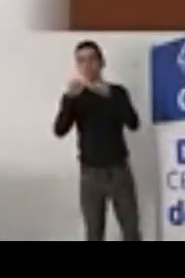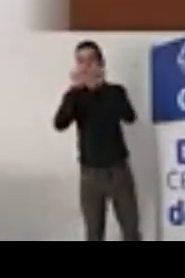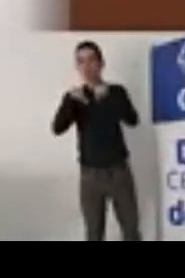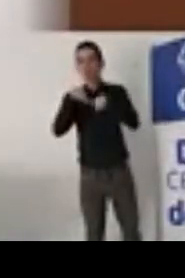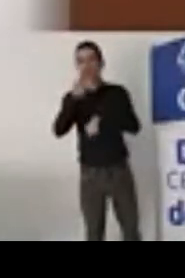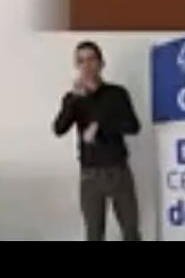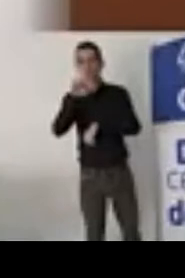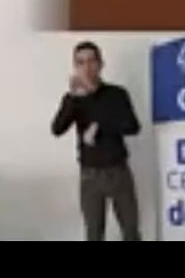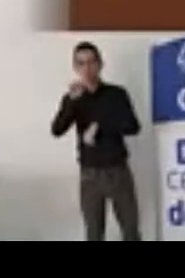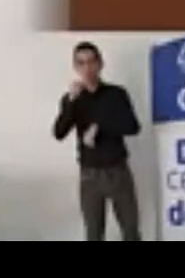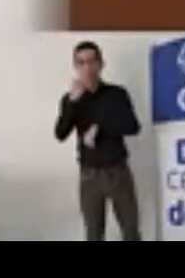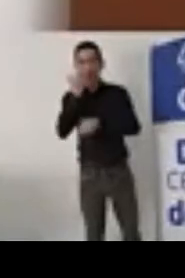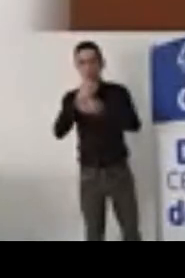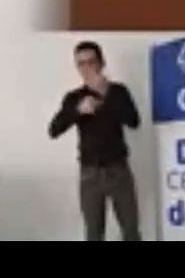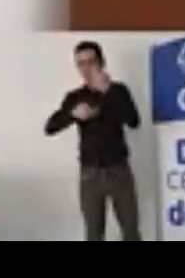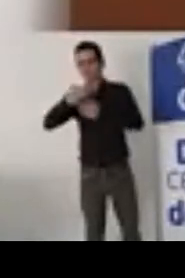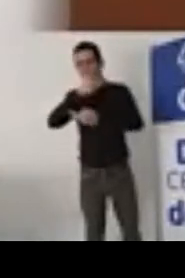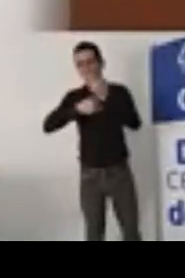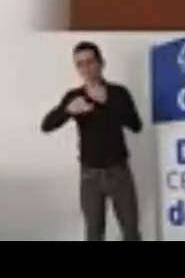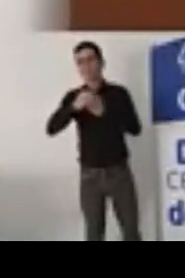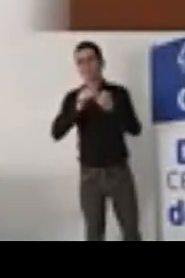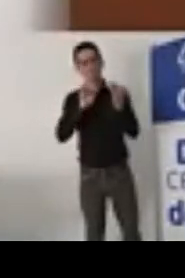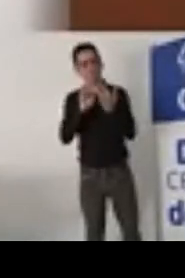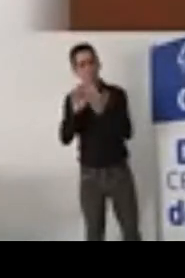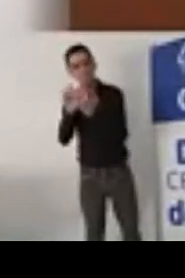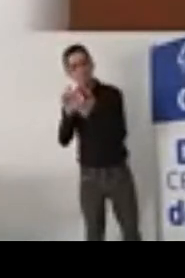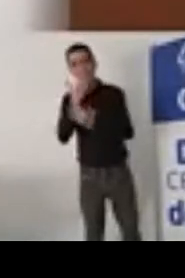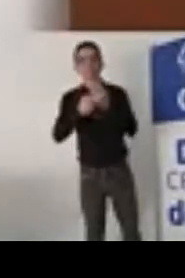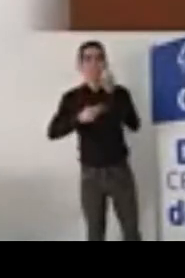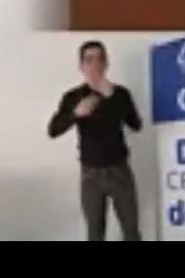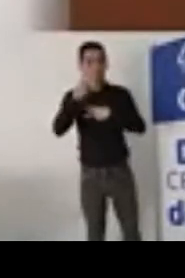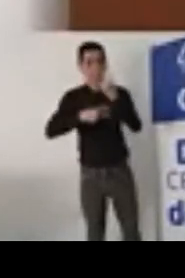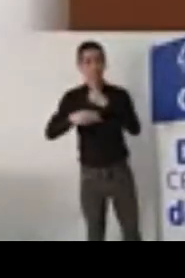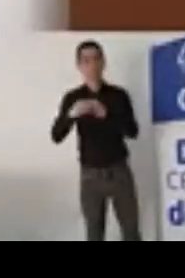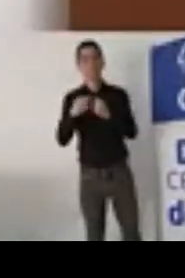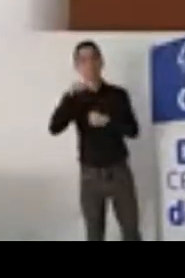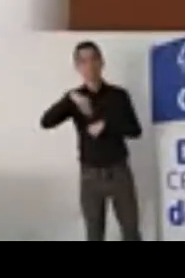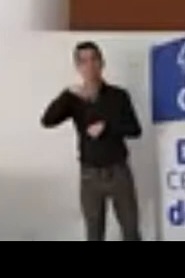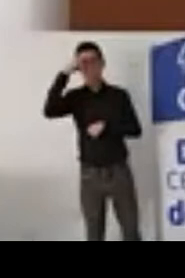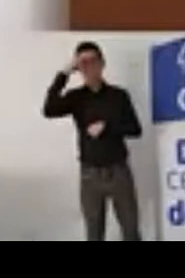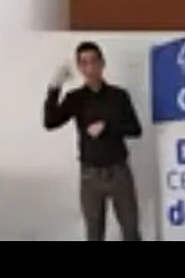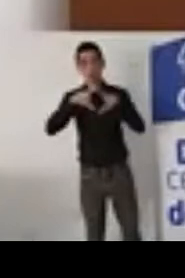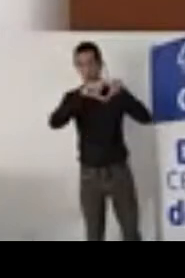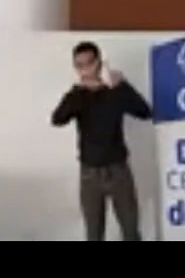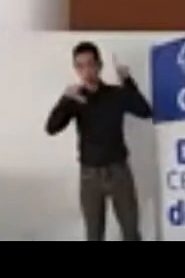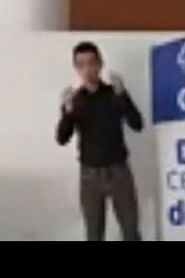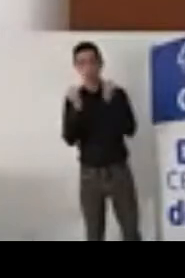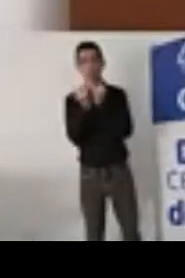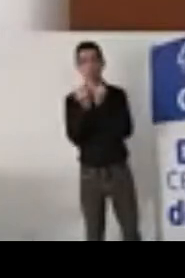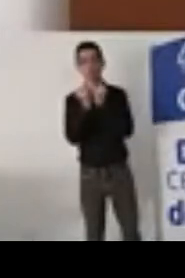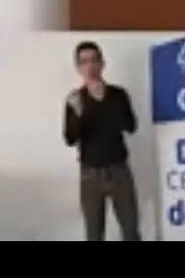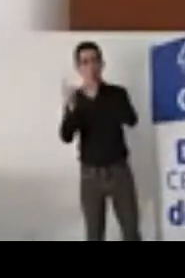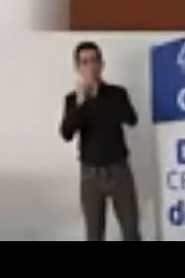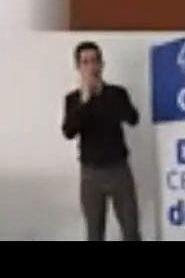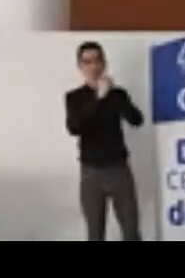acompañen el día de hoy, tanto en México como también en otros países de América Latina, y la verdad es